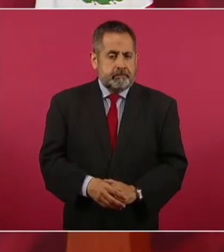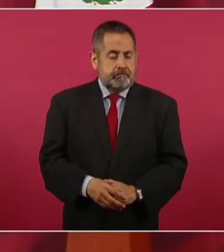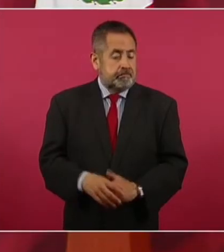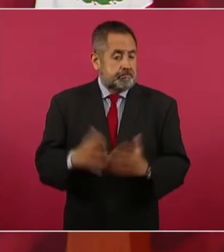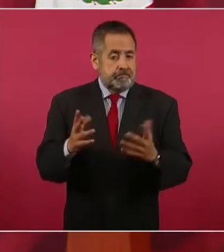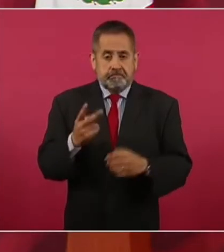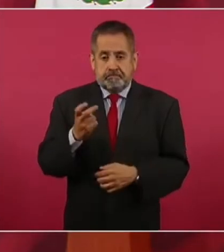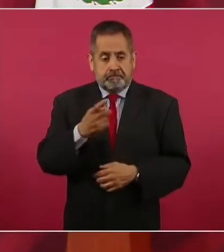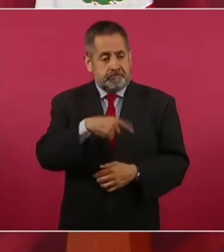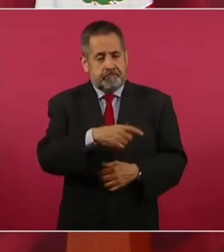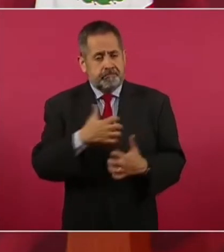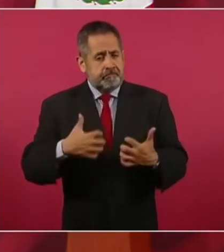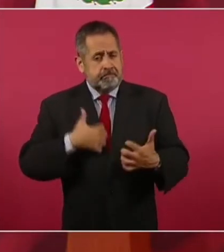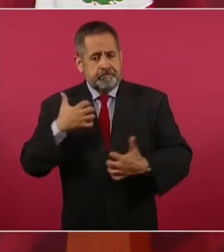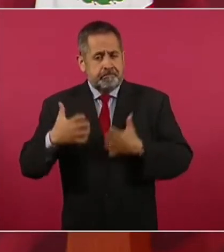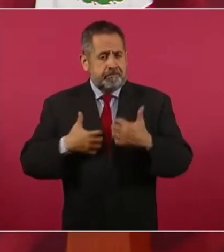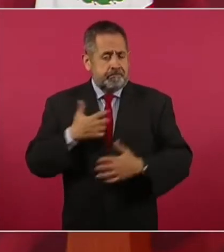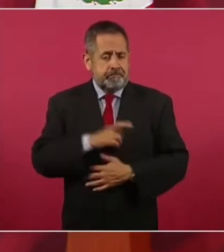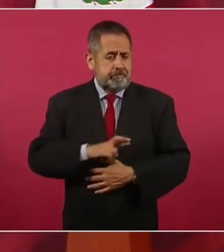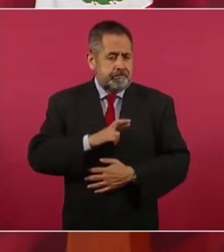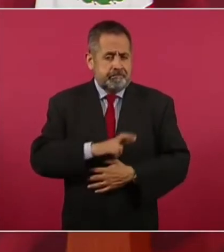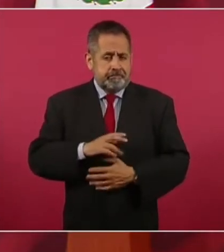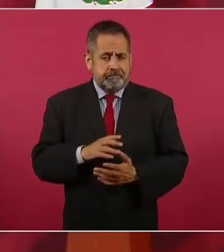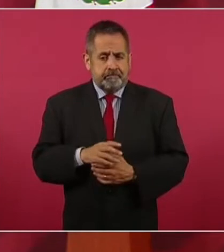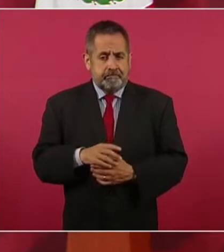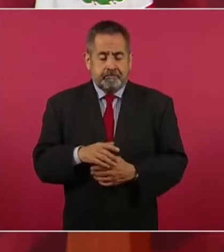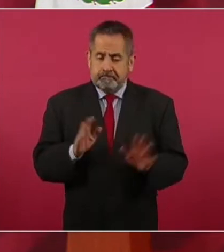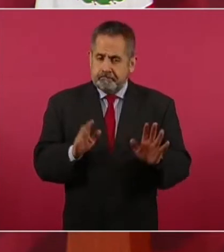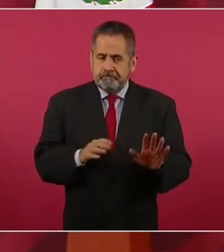están muy molestos, pero tienen que irse